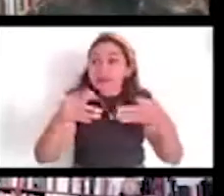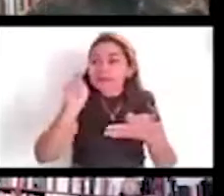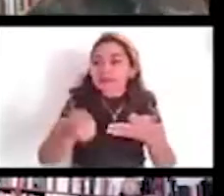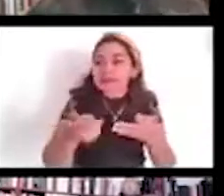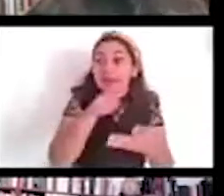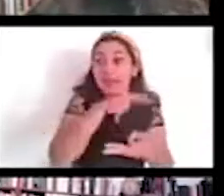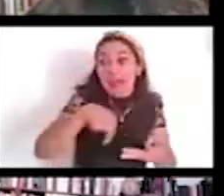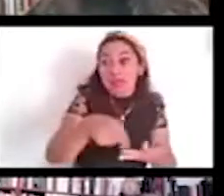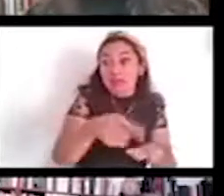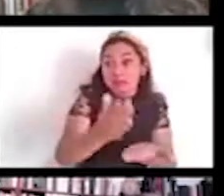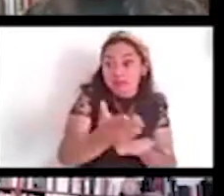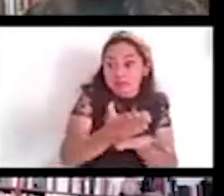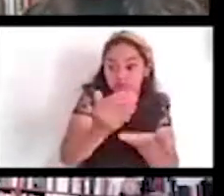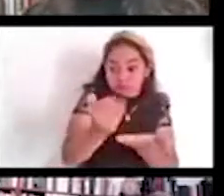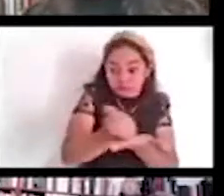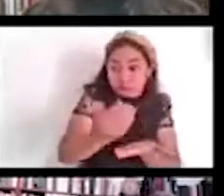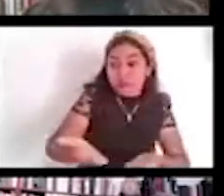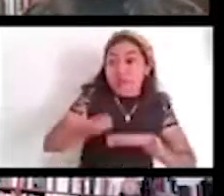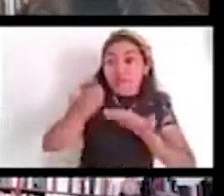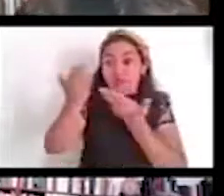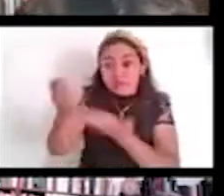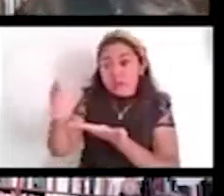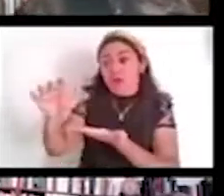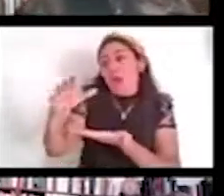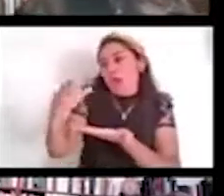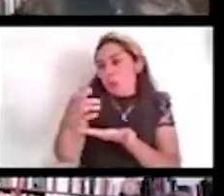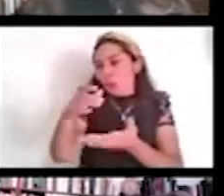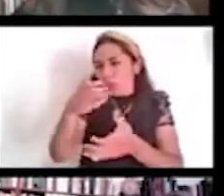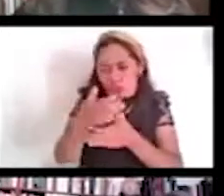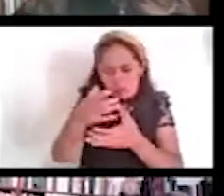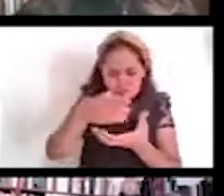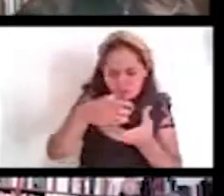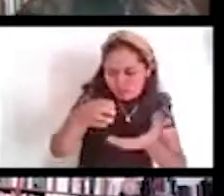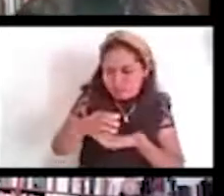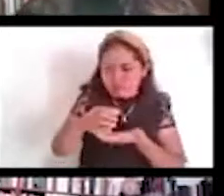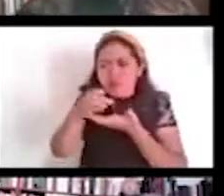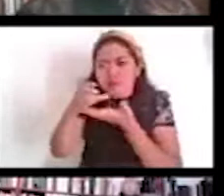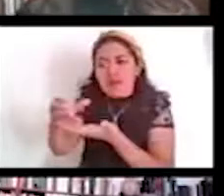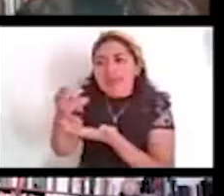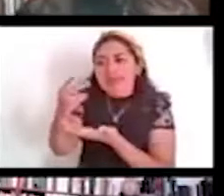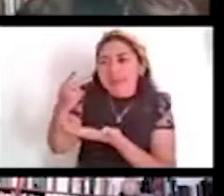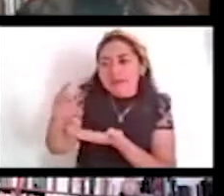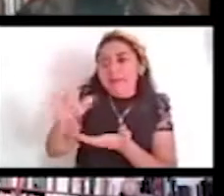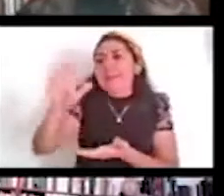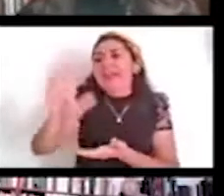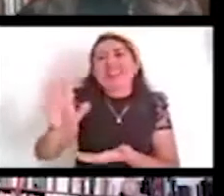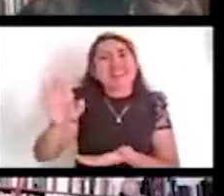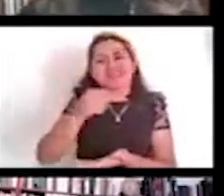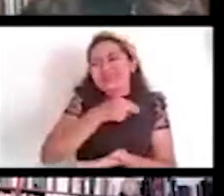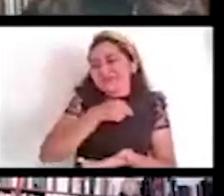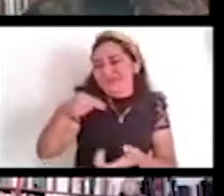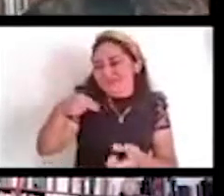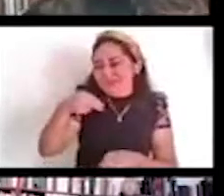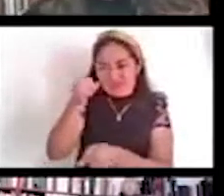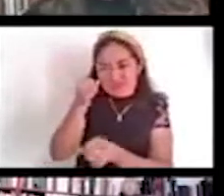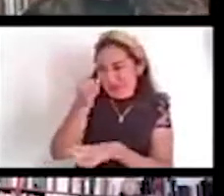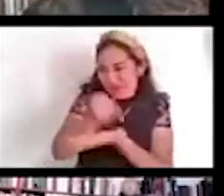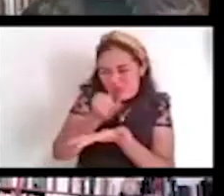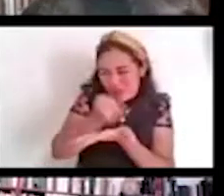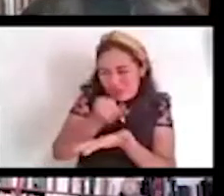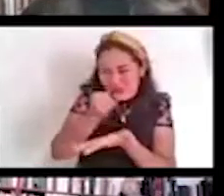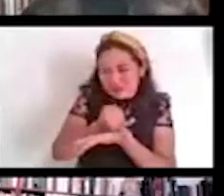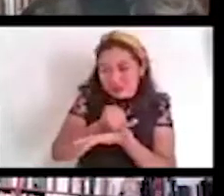esa componente. Es la aportación, lo sabemos los que pagamos impuestos, ¿no? Es la aportación